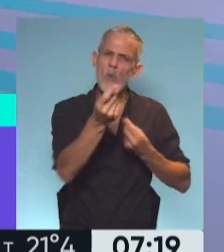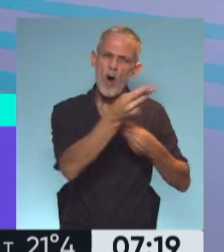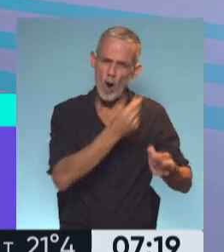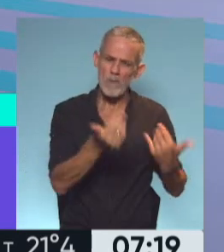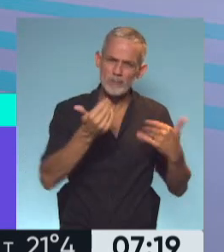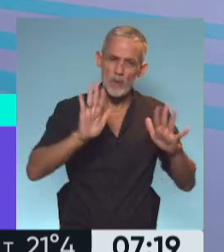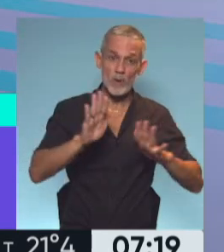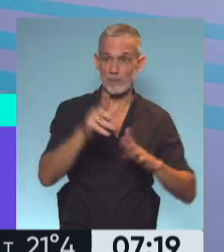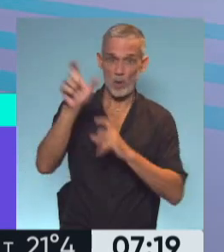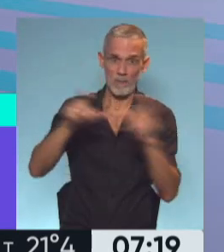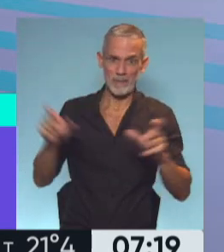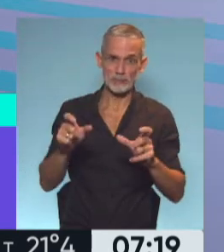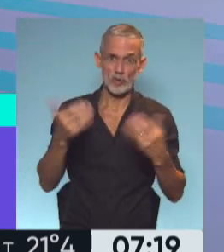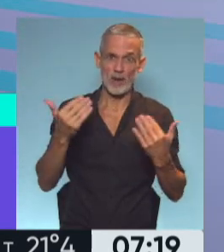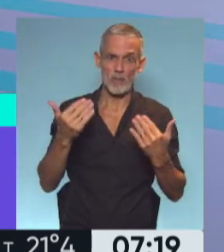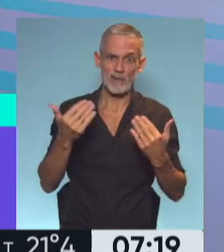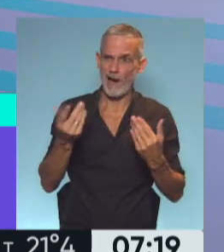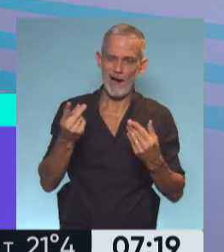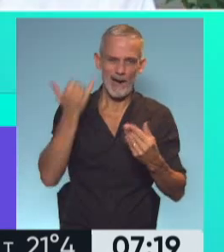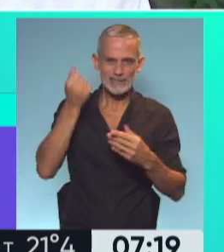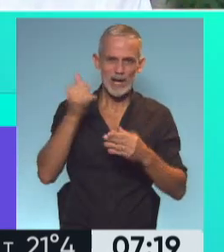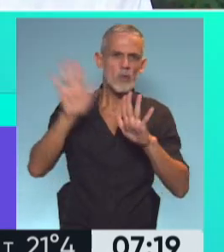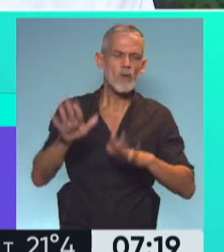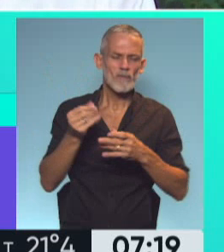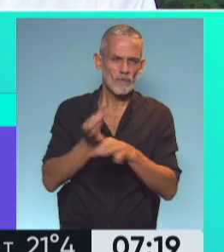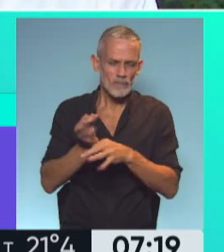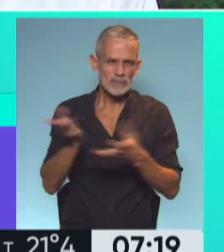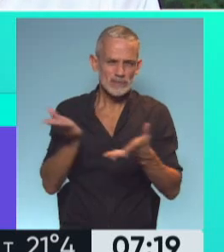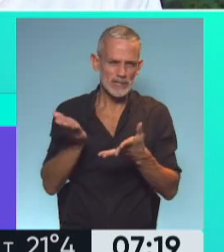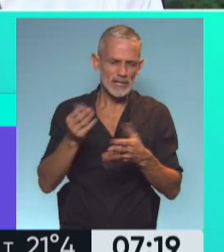pero el personal no se puede generar de un día para otro. Sí.